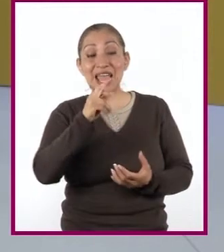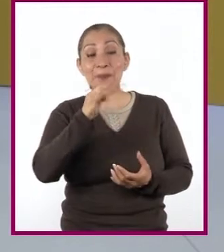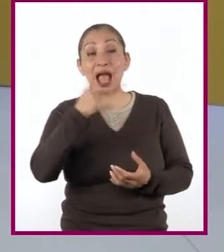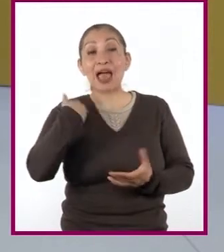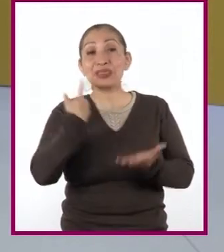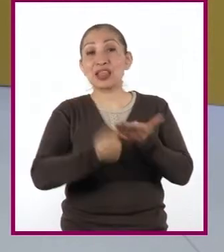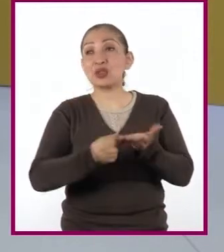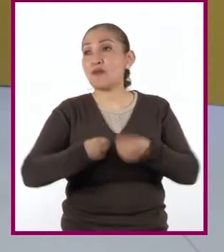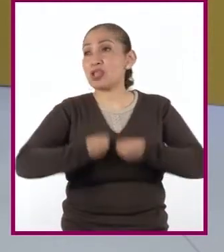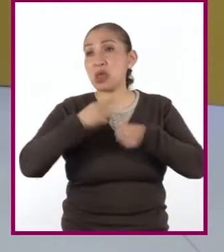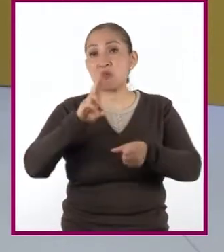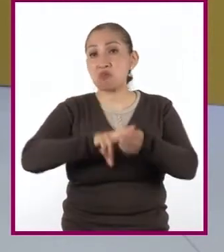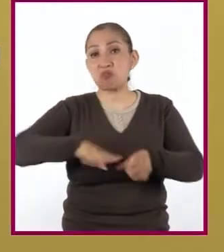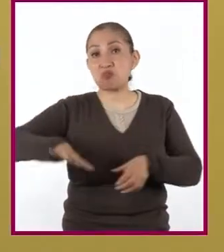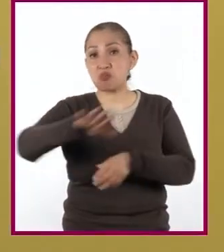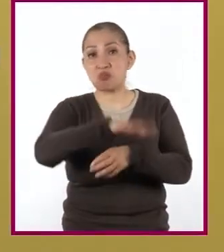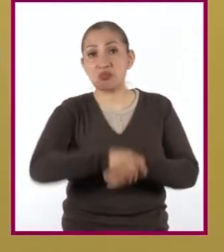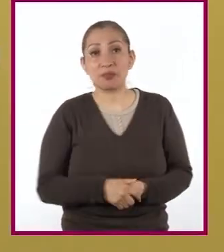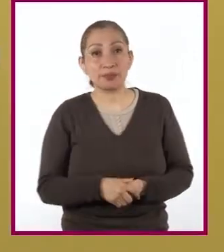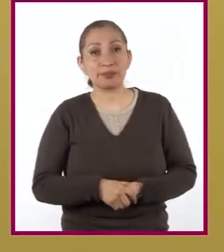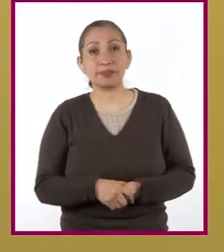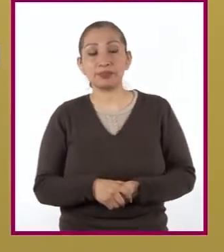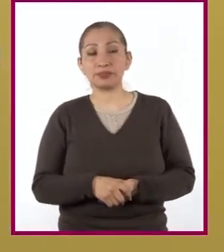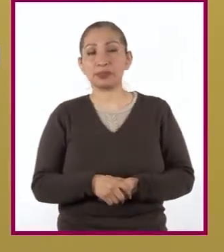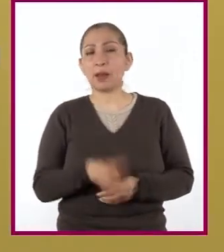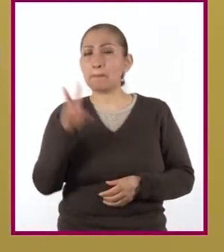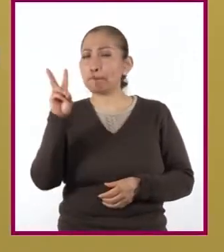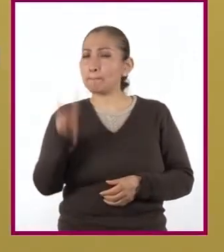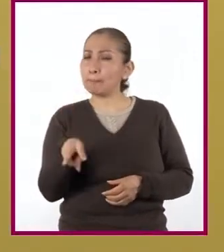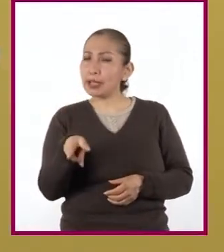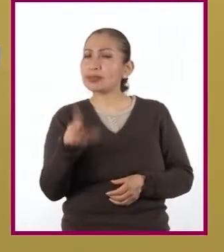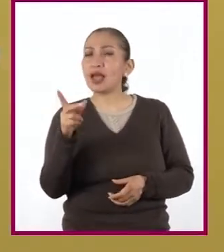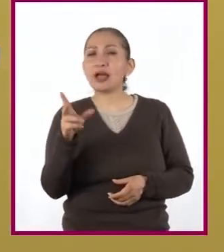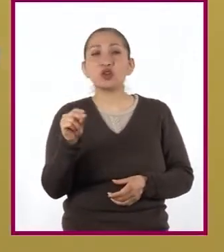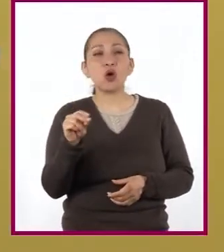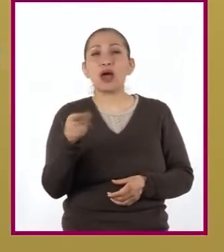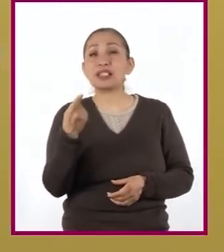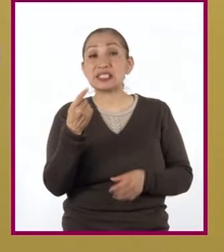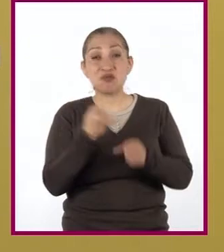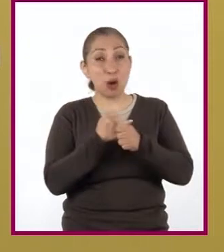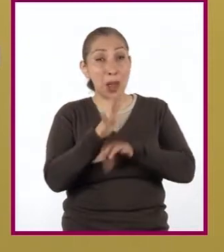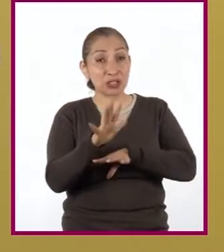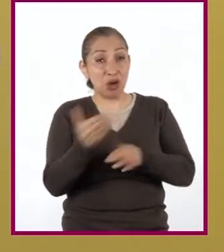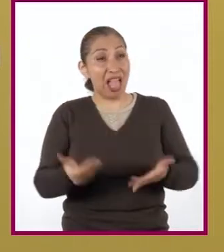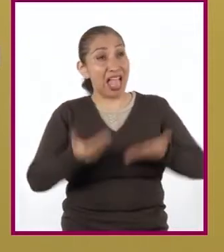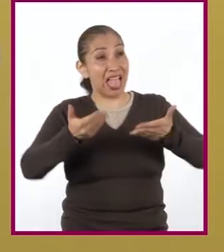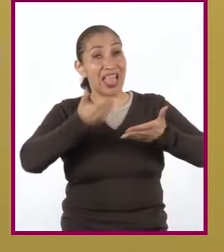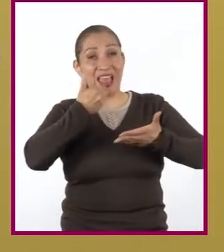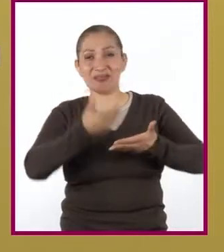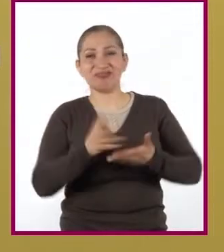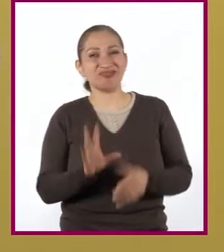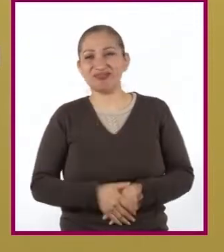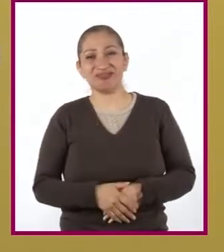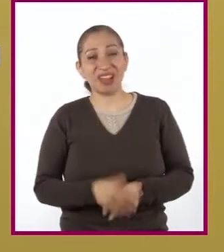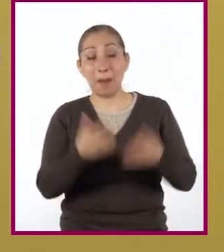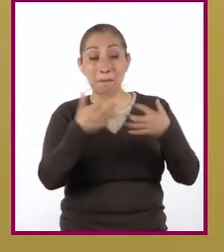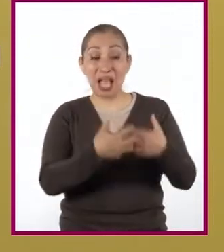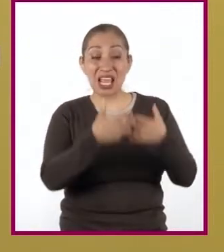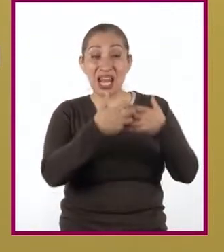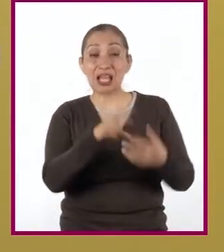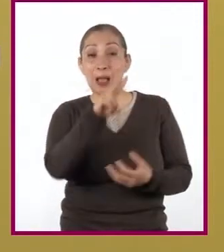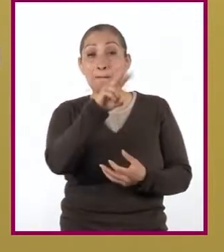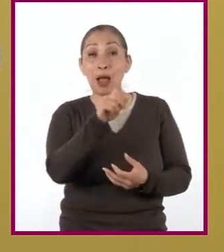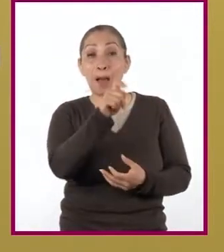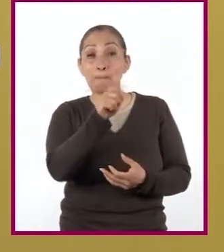nuestra vida diaria. La verdad es que no son datos muy alentadores. Las máquinas de